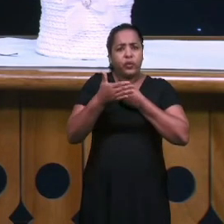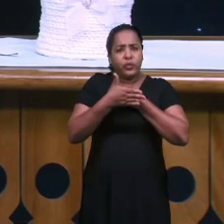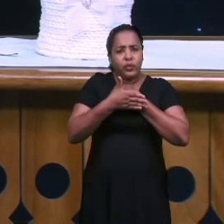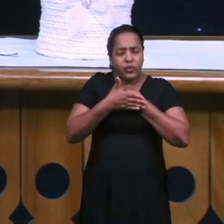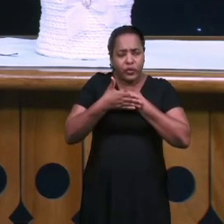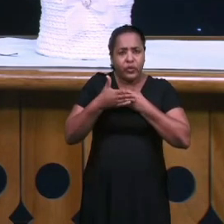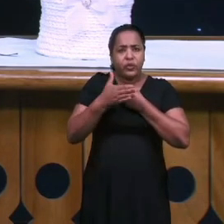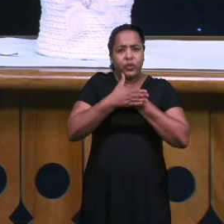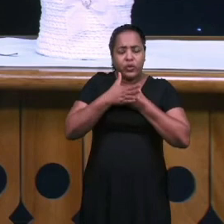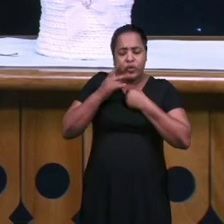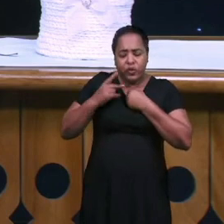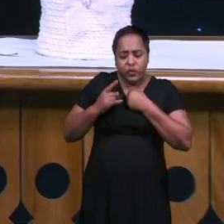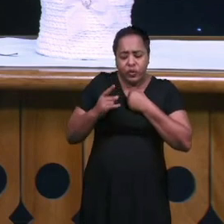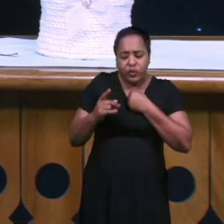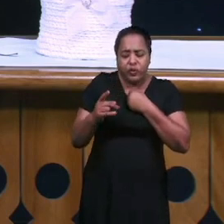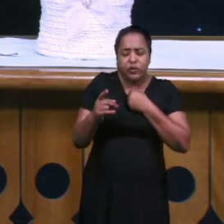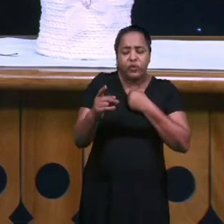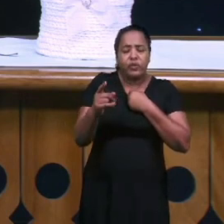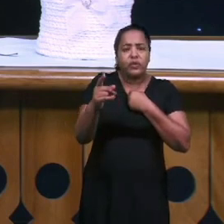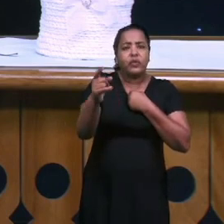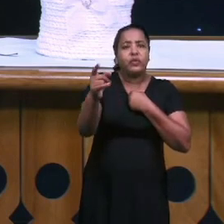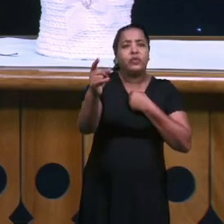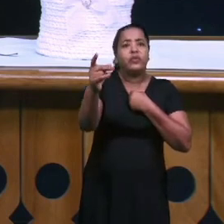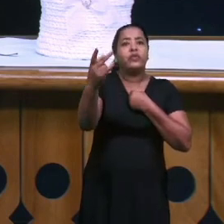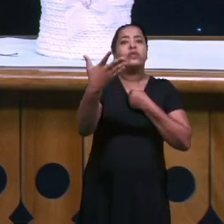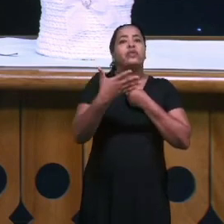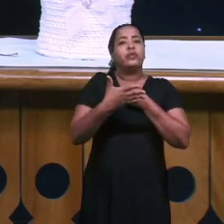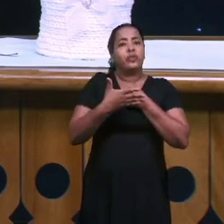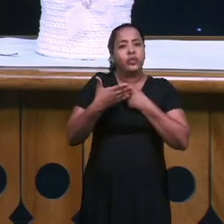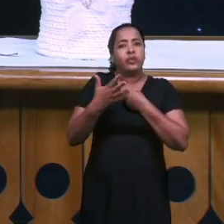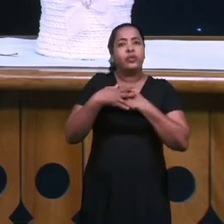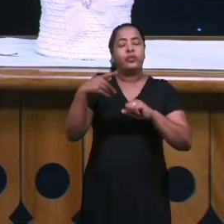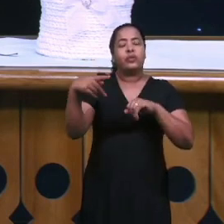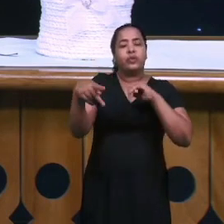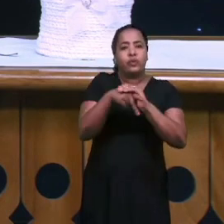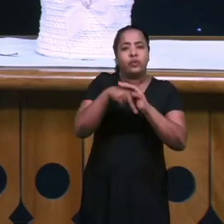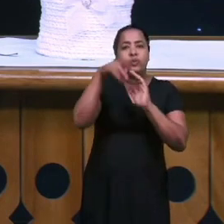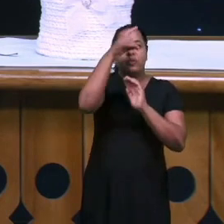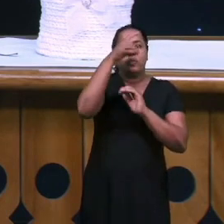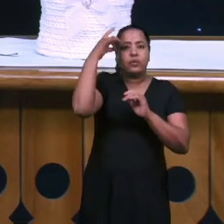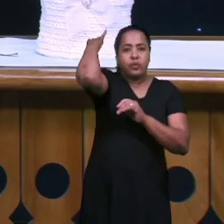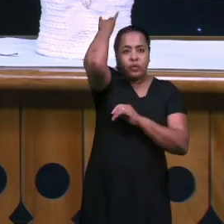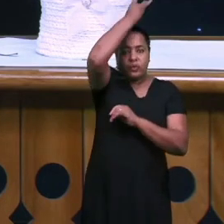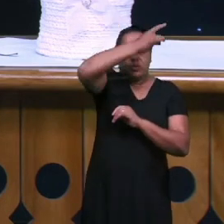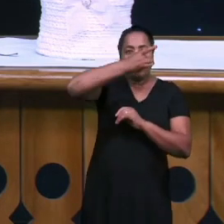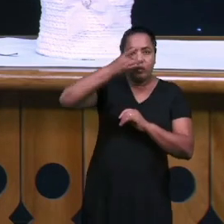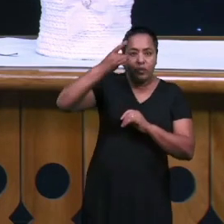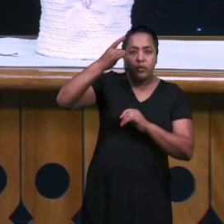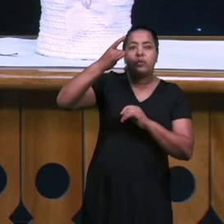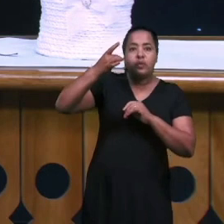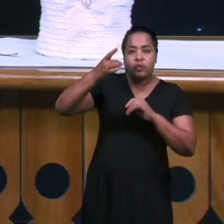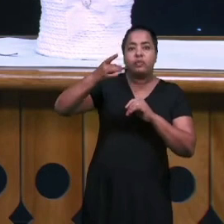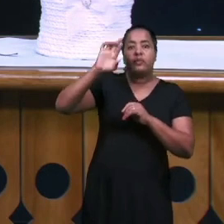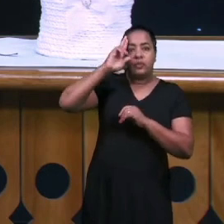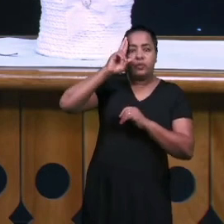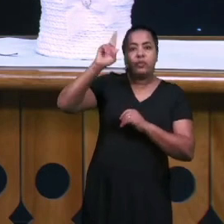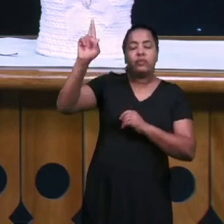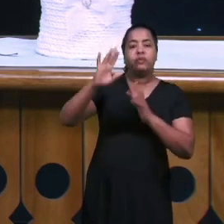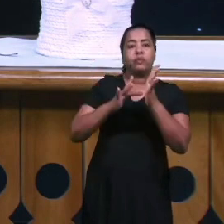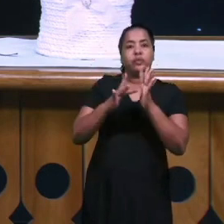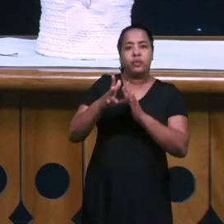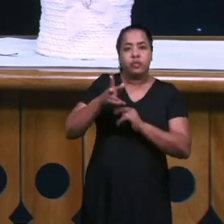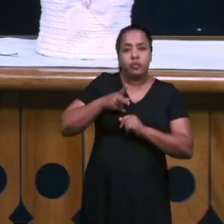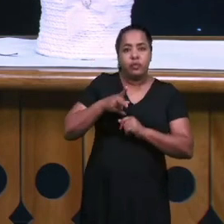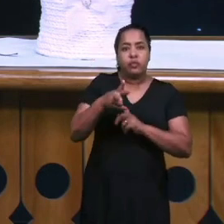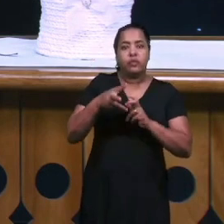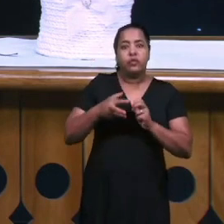dulces y eternas consolaciones del Espíritu del Señor Jesús,